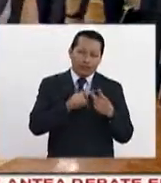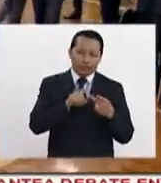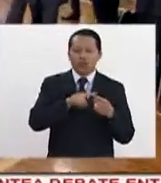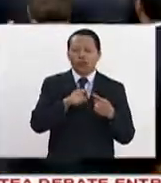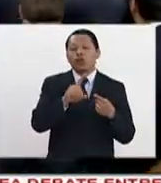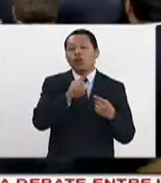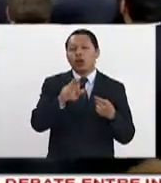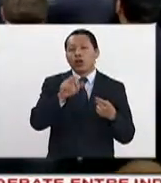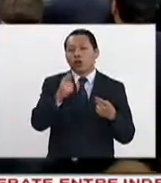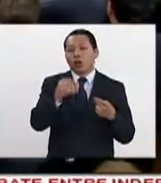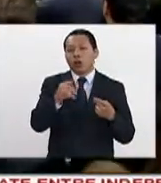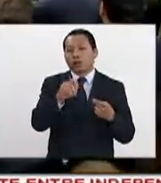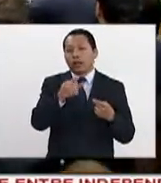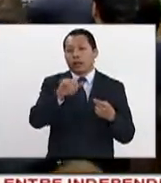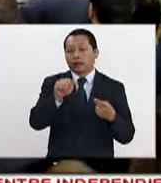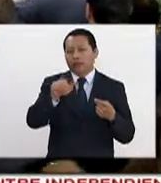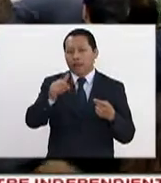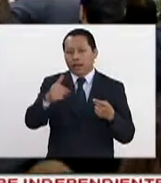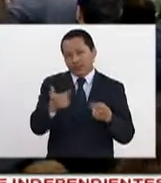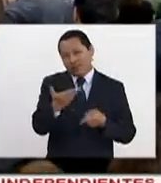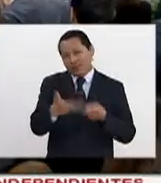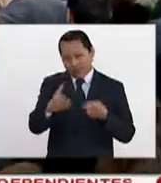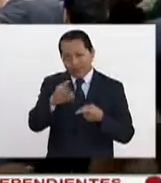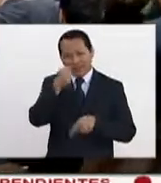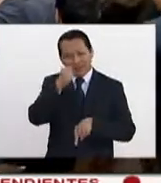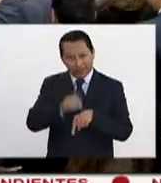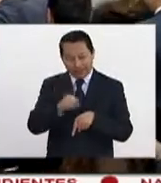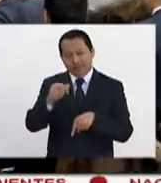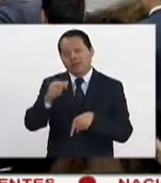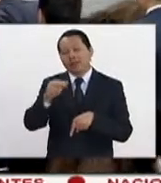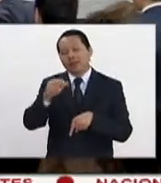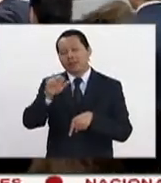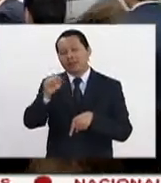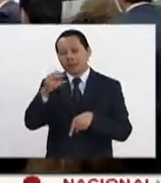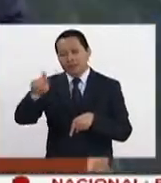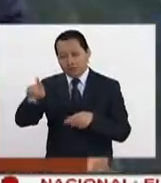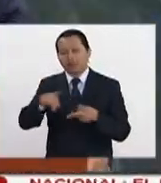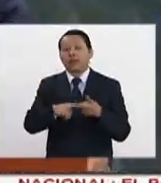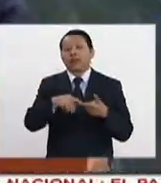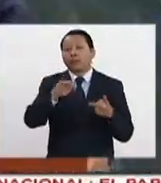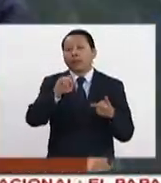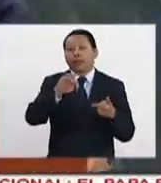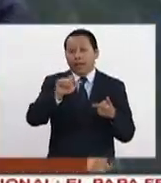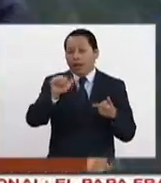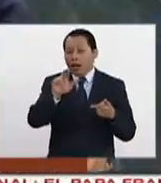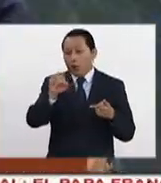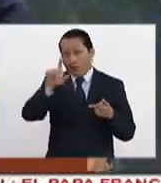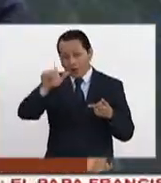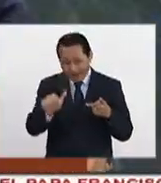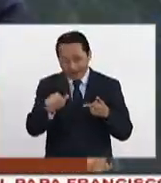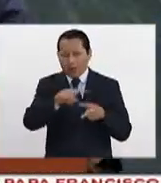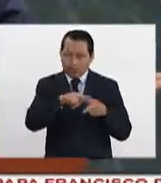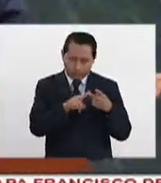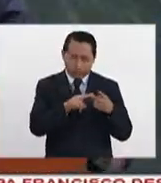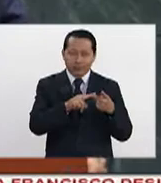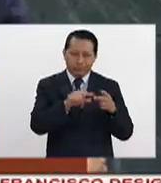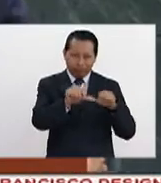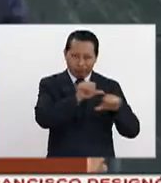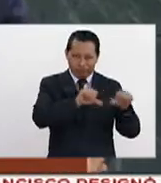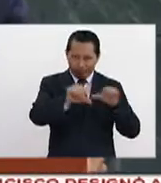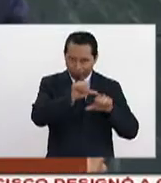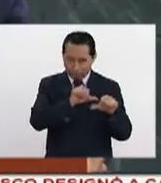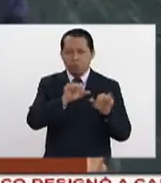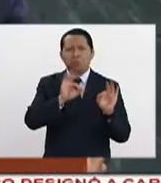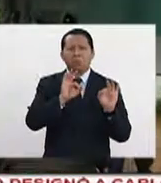Anaya, actual secretario de Hacienda, como de Miquel Arriola, pues fue sin precedente. Nosotros en el 2012